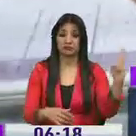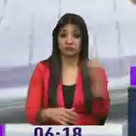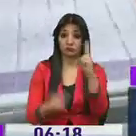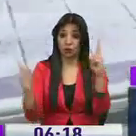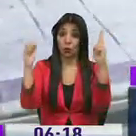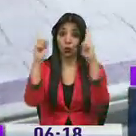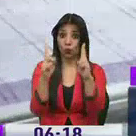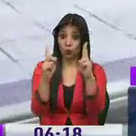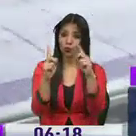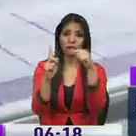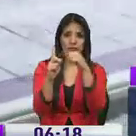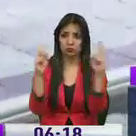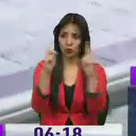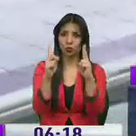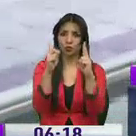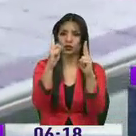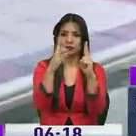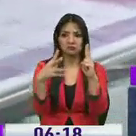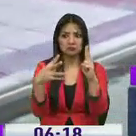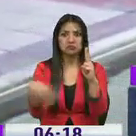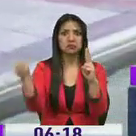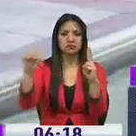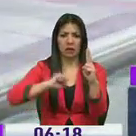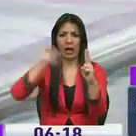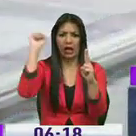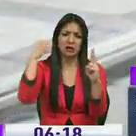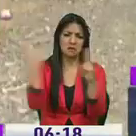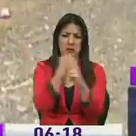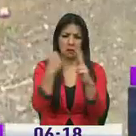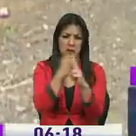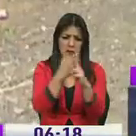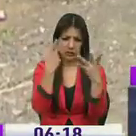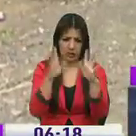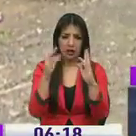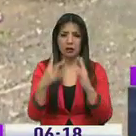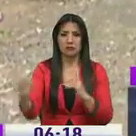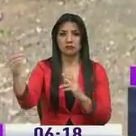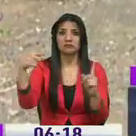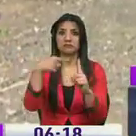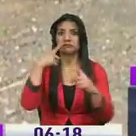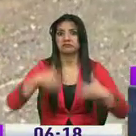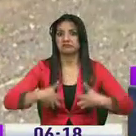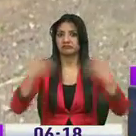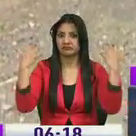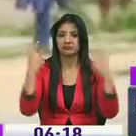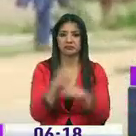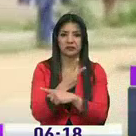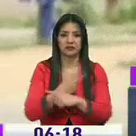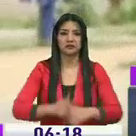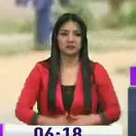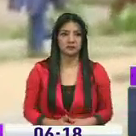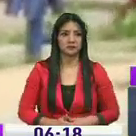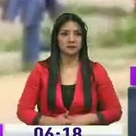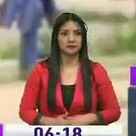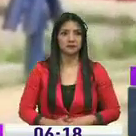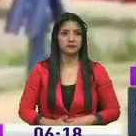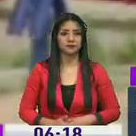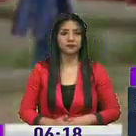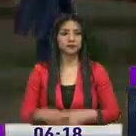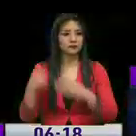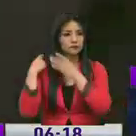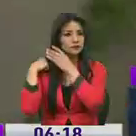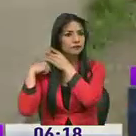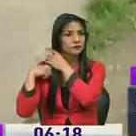2 contra 1, Hamilton logró salir victorioso de la disputa. Eso elevó más los ánimos por parte de sus